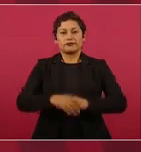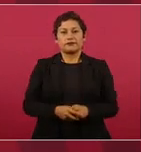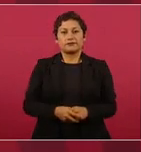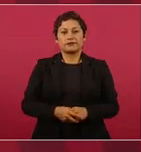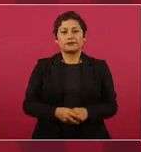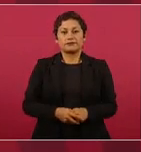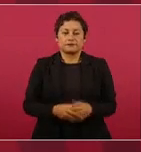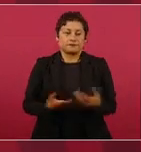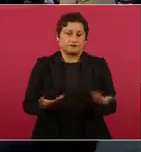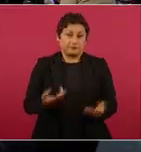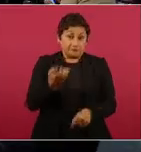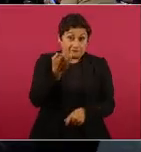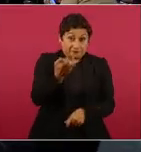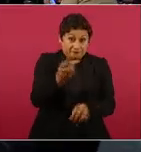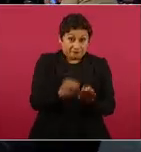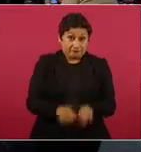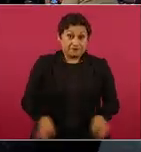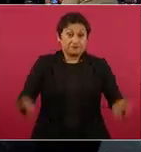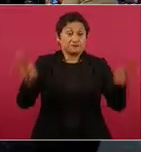Del asunto.